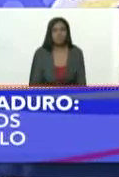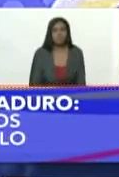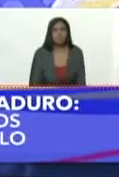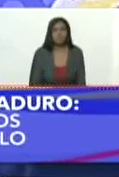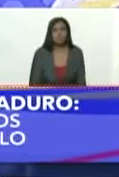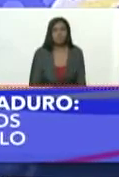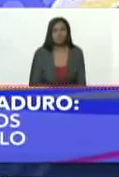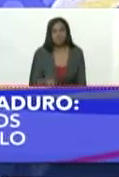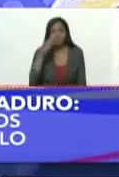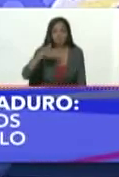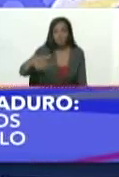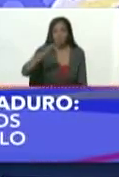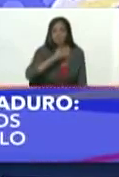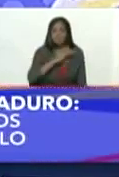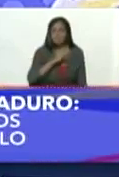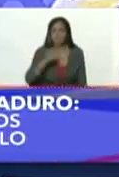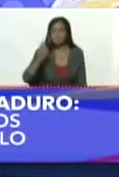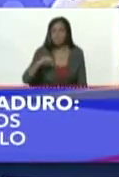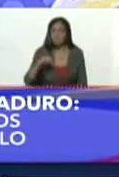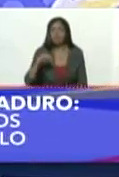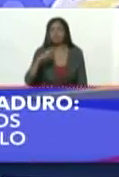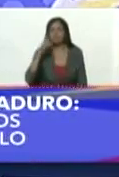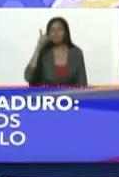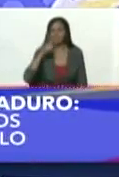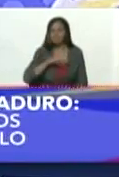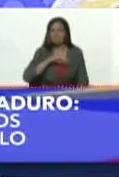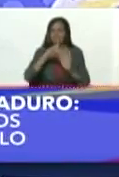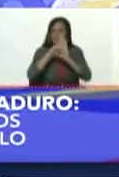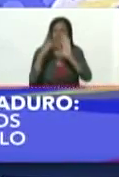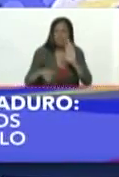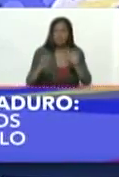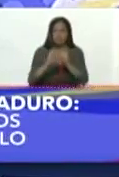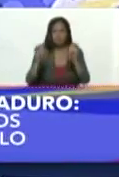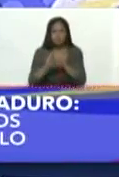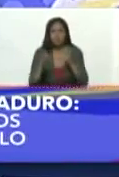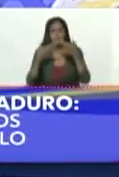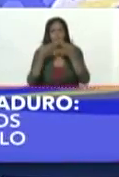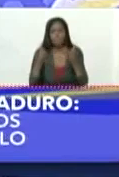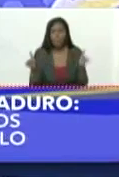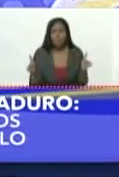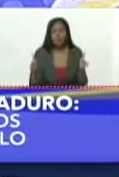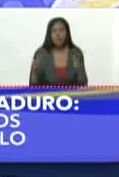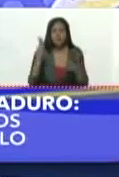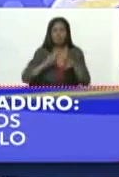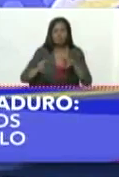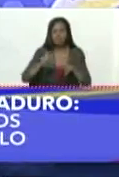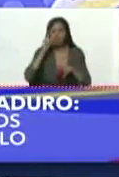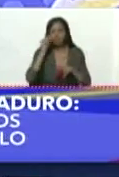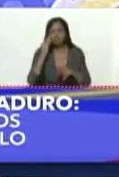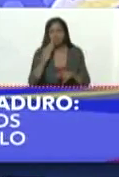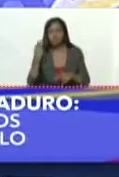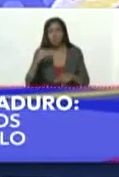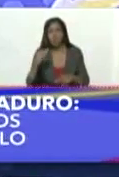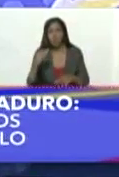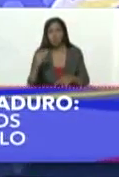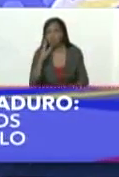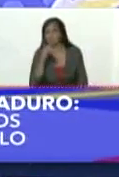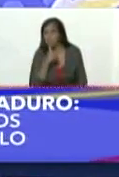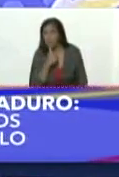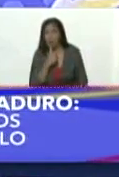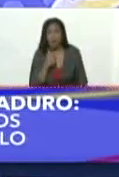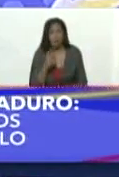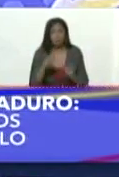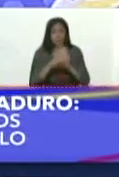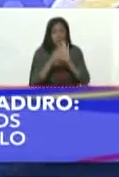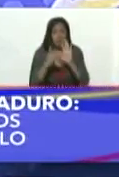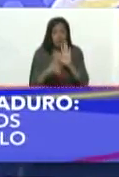El pueblo chileno no tiene derecho a la educación pública, niños, niñas, muchachos. No tiene derecho a la educación pública